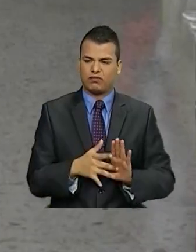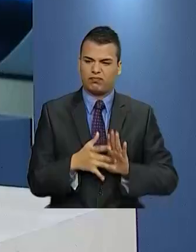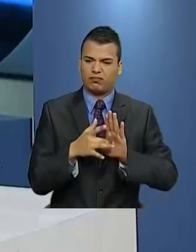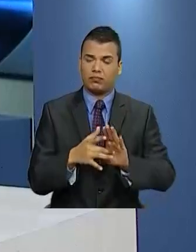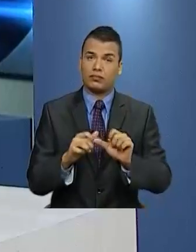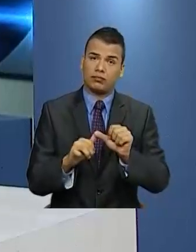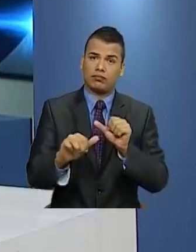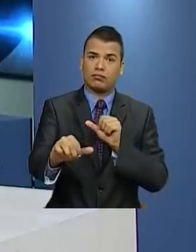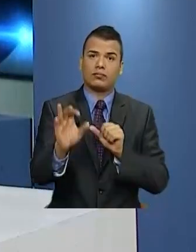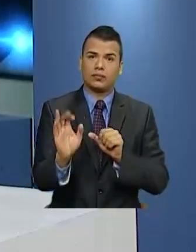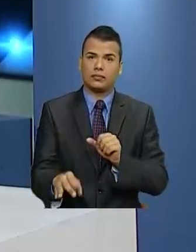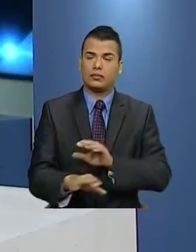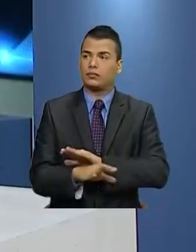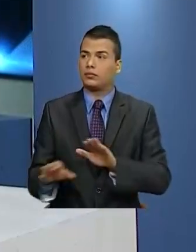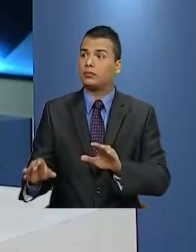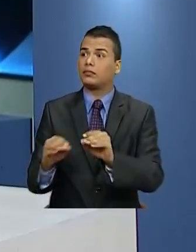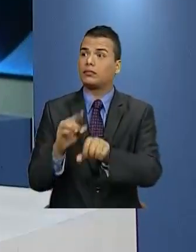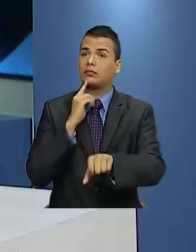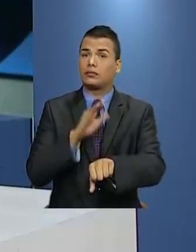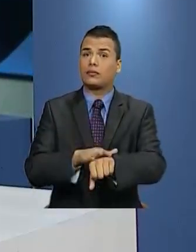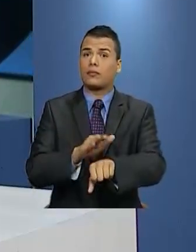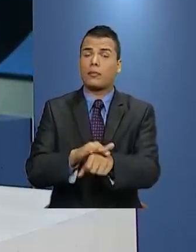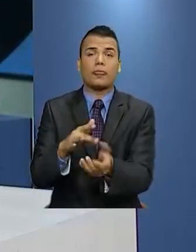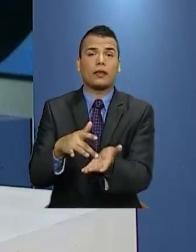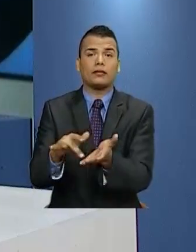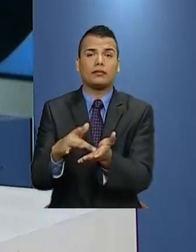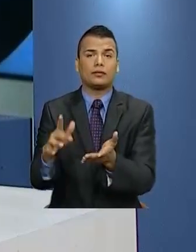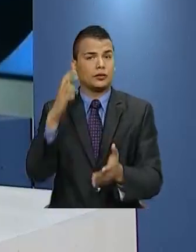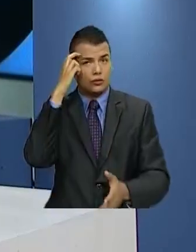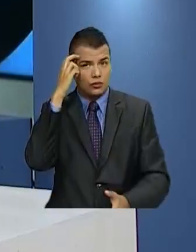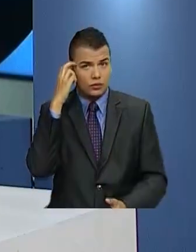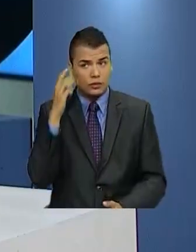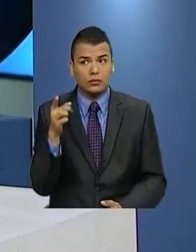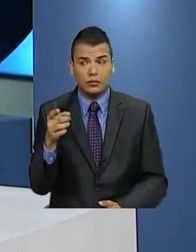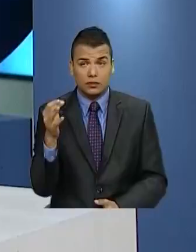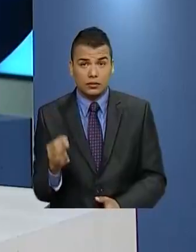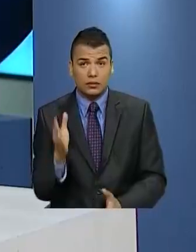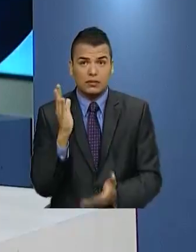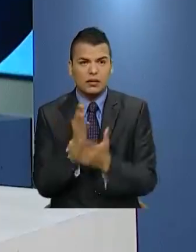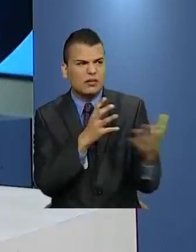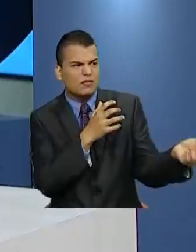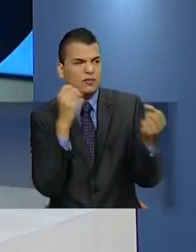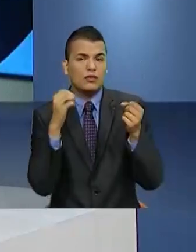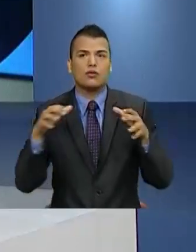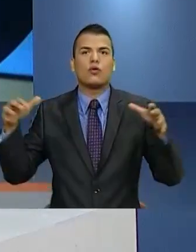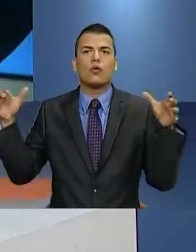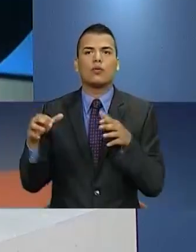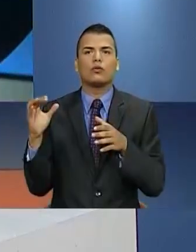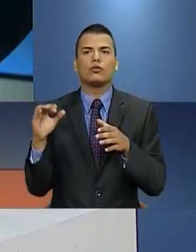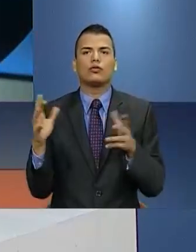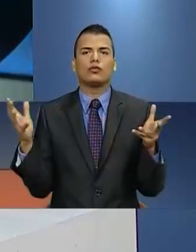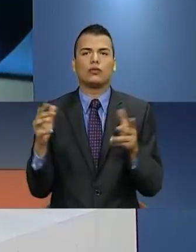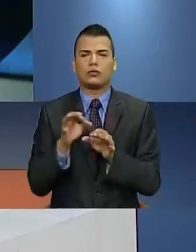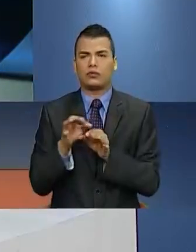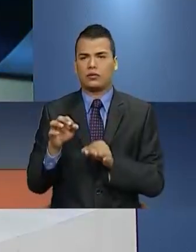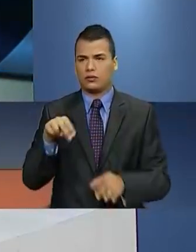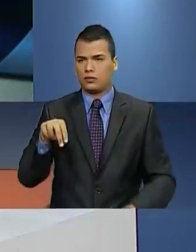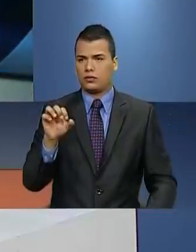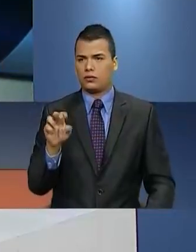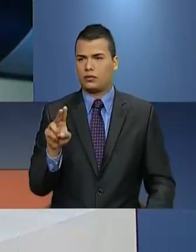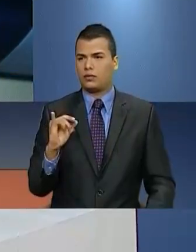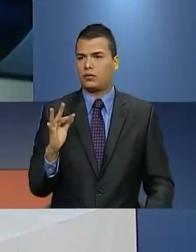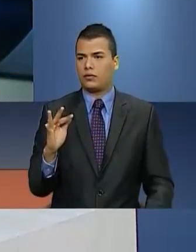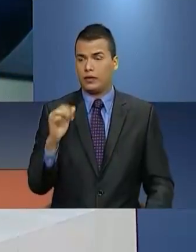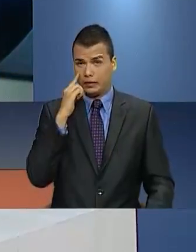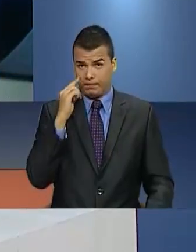años. Y tenemos noticia de última hora en el Chocó, en donde se registra un secuestro masivo en el municipio de Nómita. Informa el corresponsal